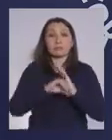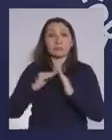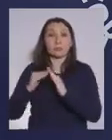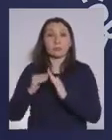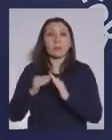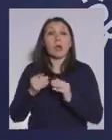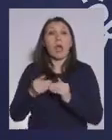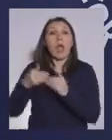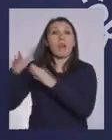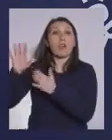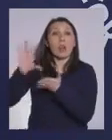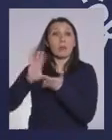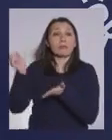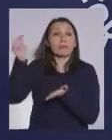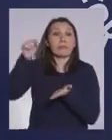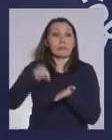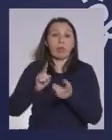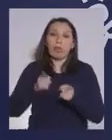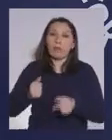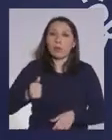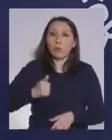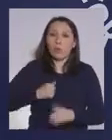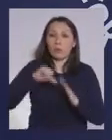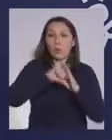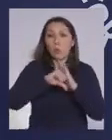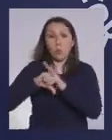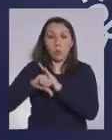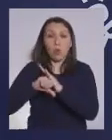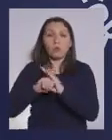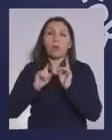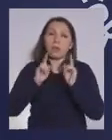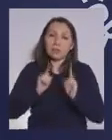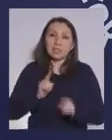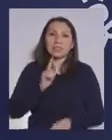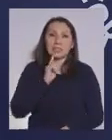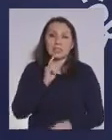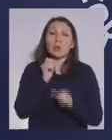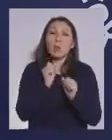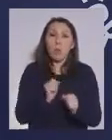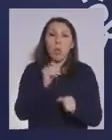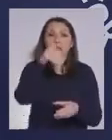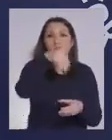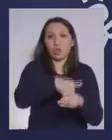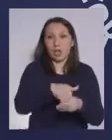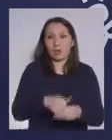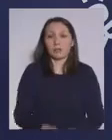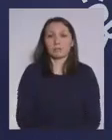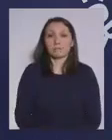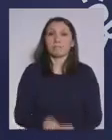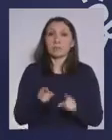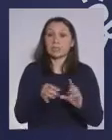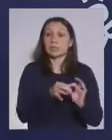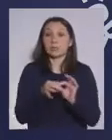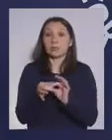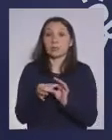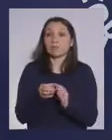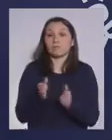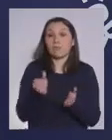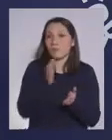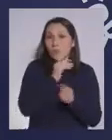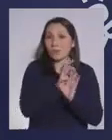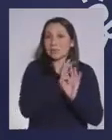porque vienen de afuera que también deben mantener estrictas medidas cuarentena tengan acceso al voto es una definición que todavía no ha